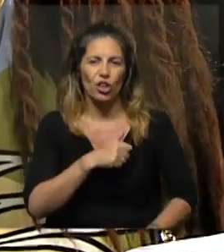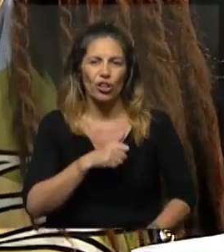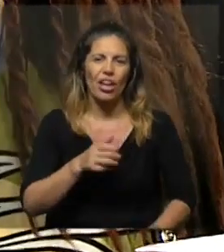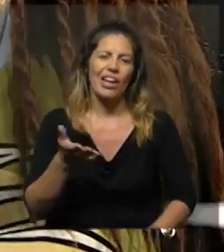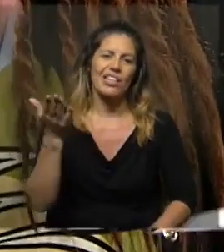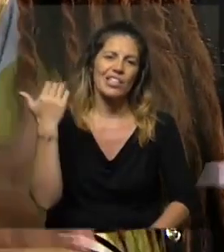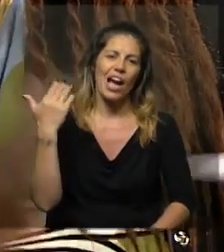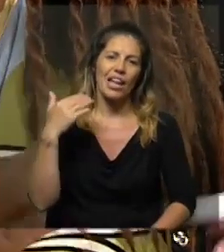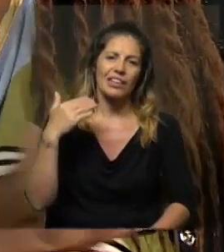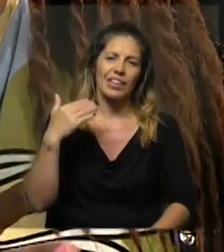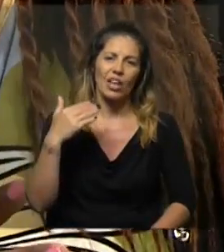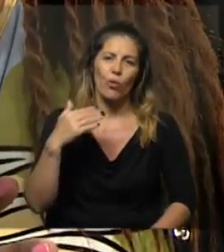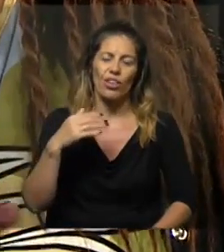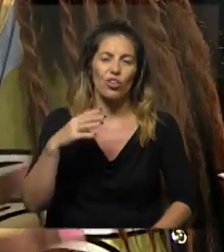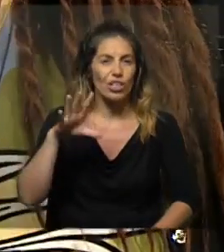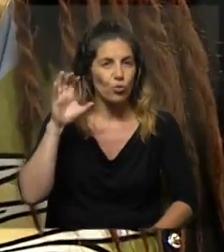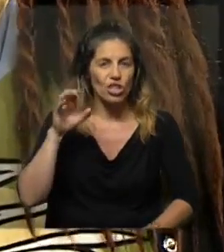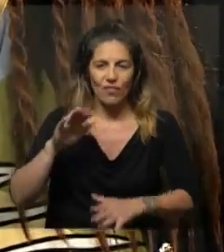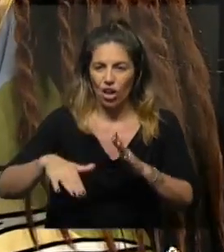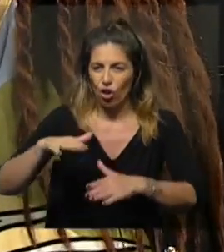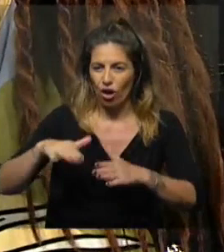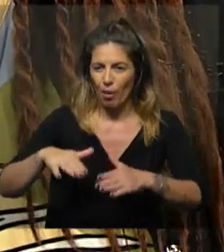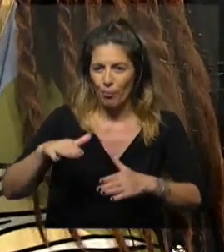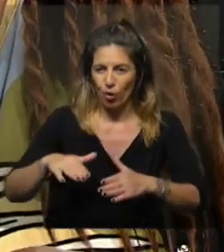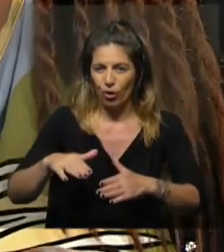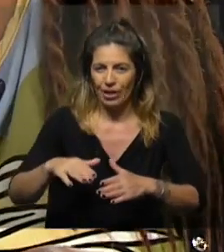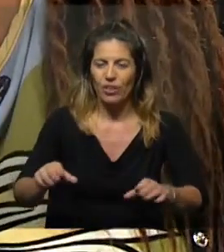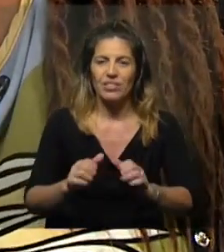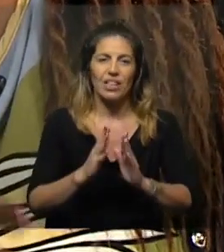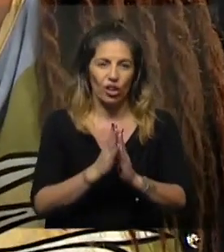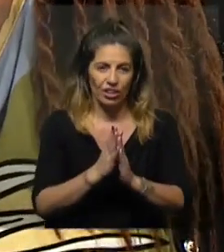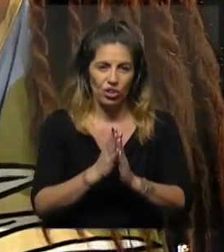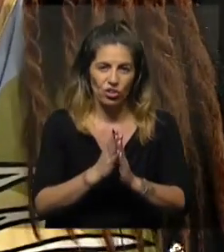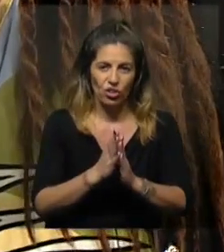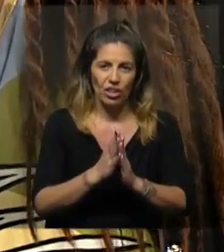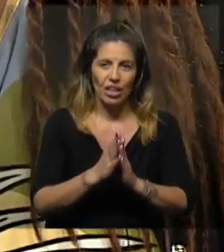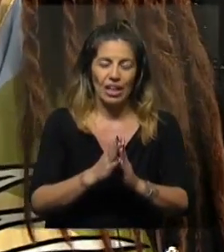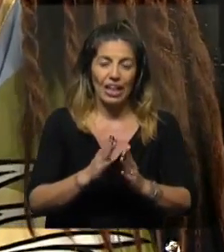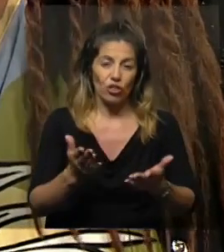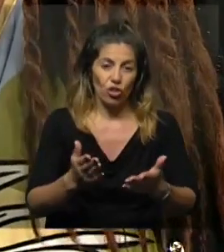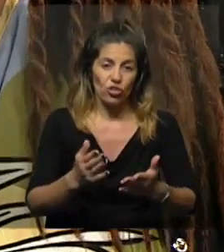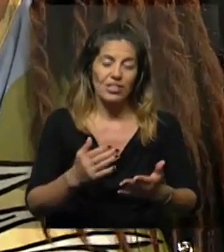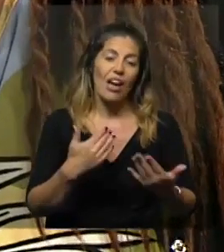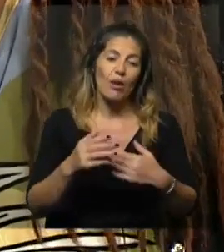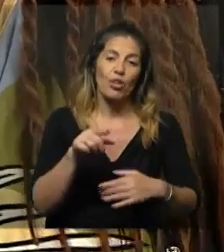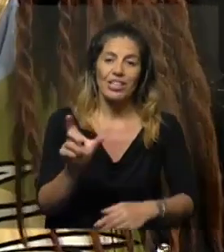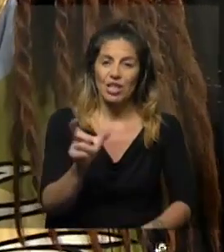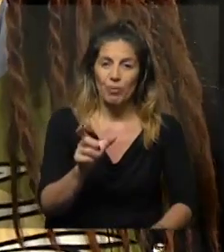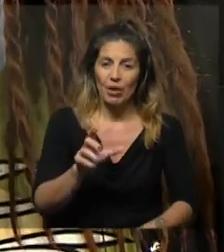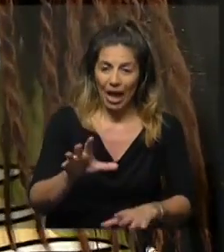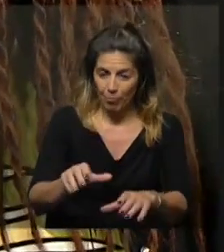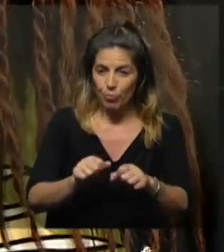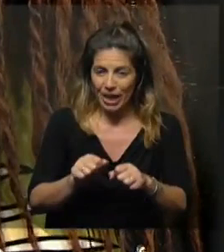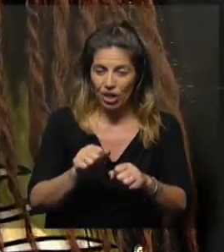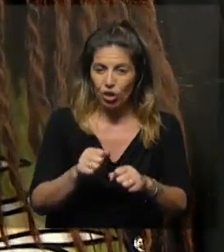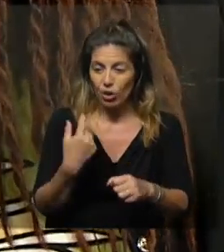estaban los mamacumberos cuando se sentían los tambores de los rituales religiosos entonces la reivindicación del macumberos tiene que ver con apropiarnos también